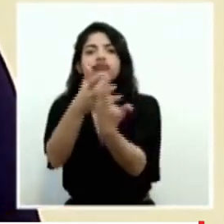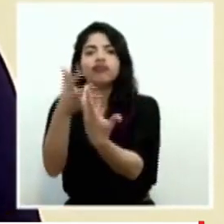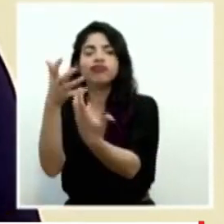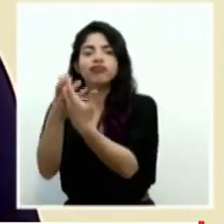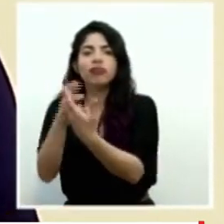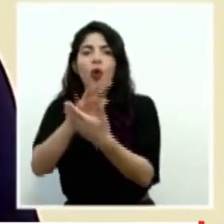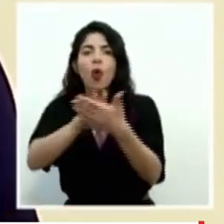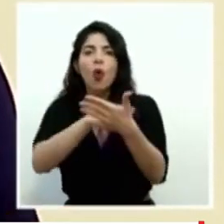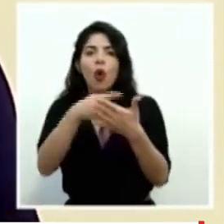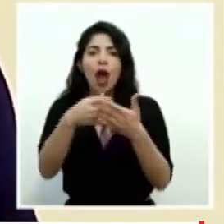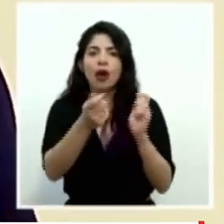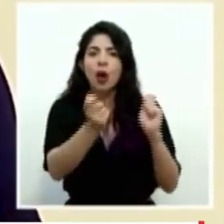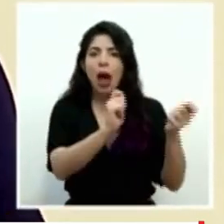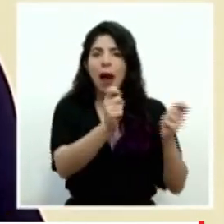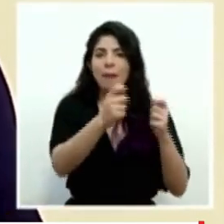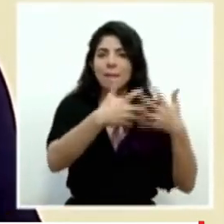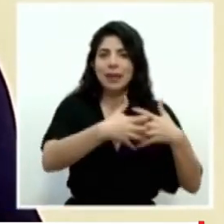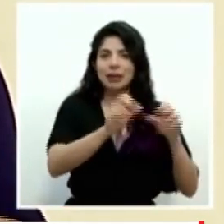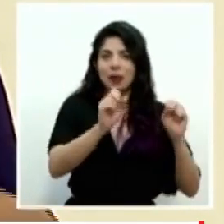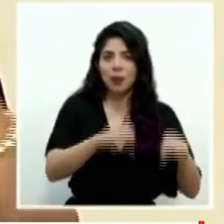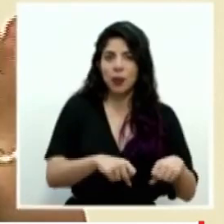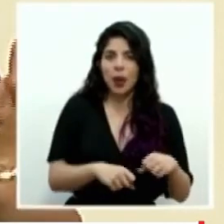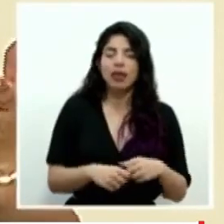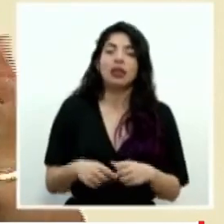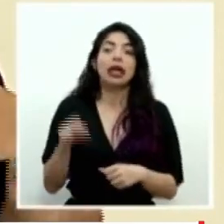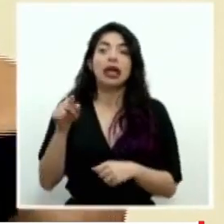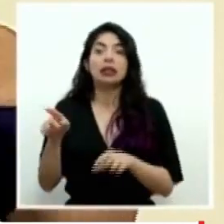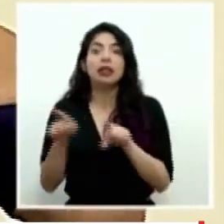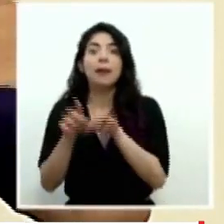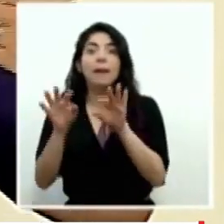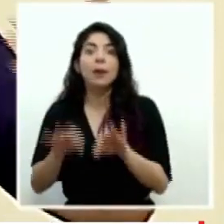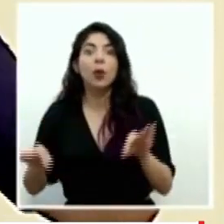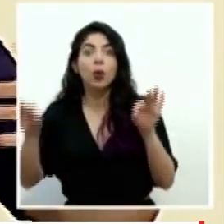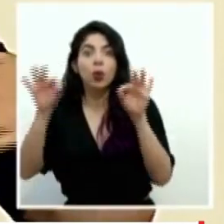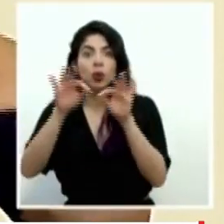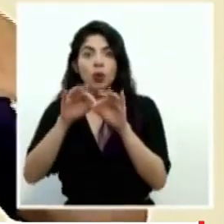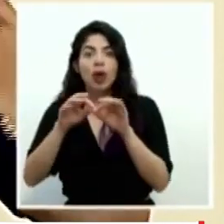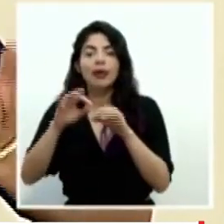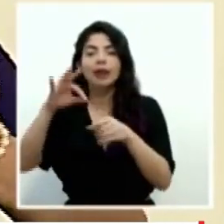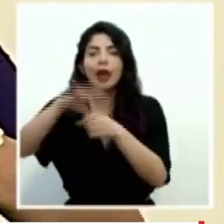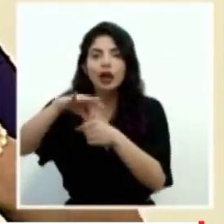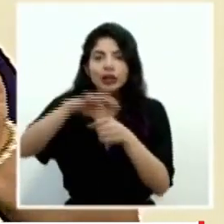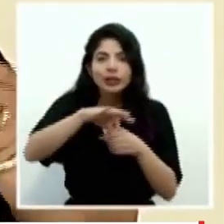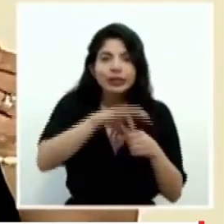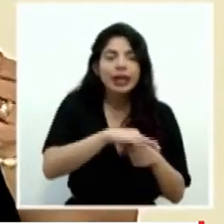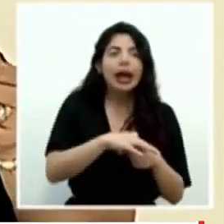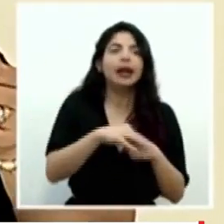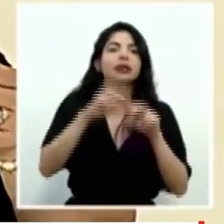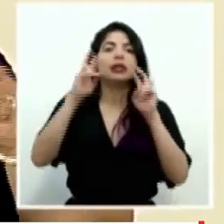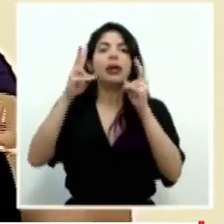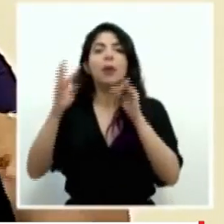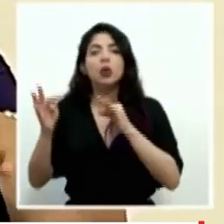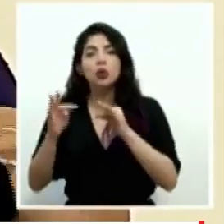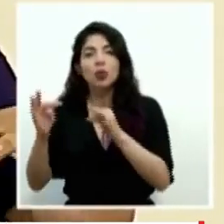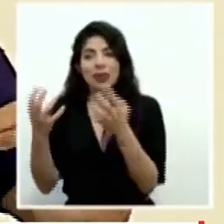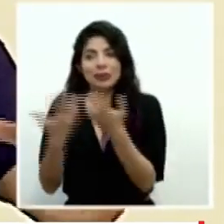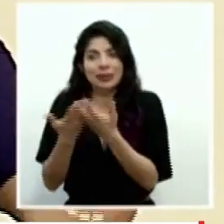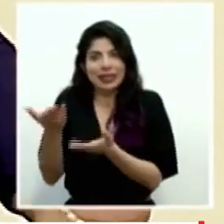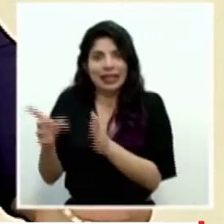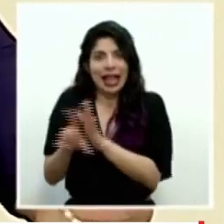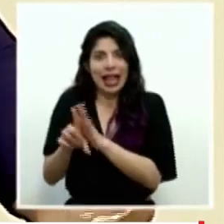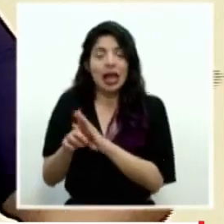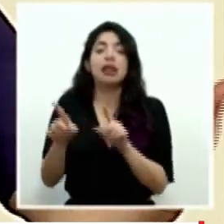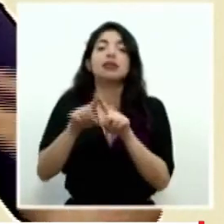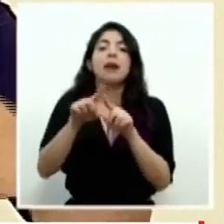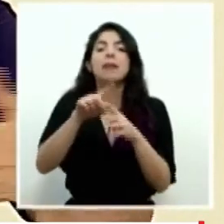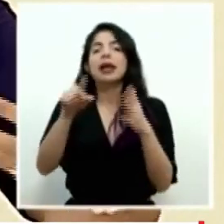propia de la empresa. Puede ser que es muy importante para todos los temas de cosechas, para el tema de turismo, el tema del INAH,